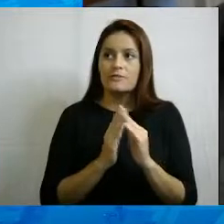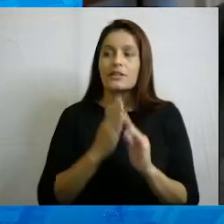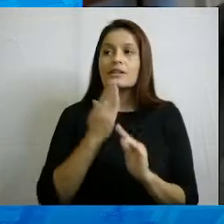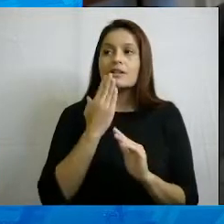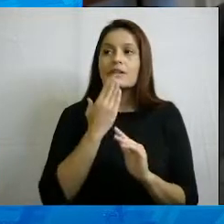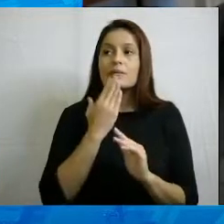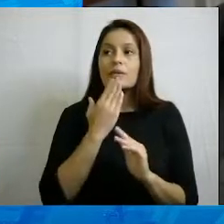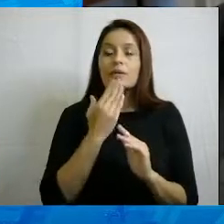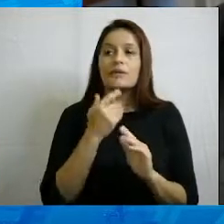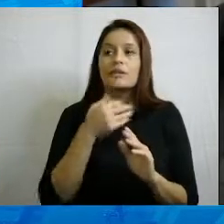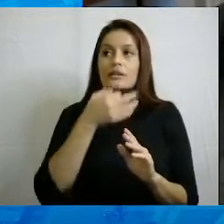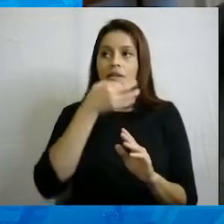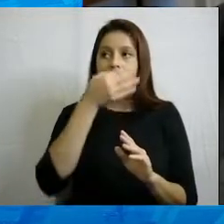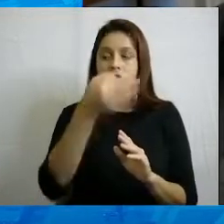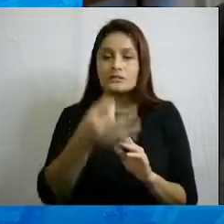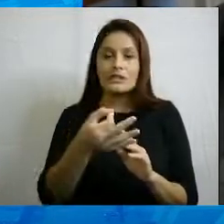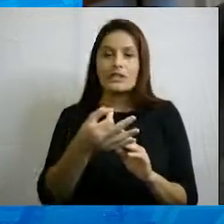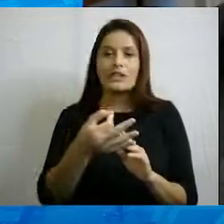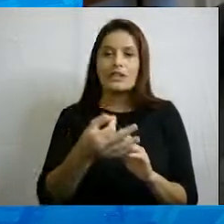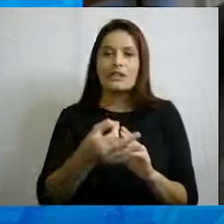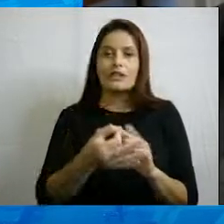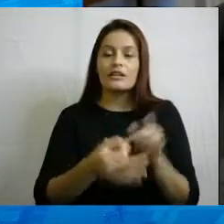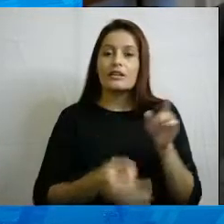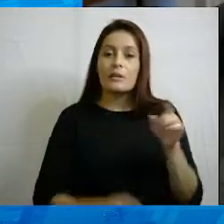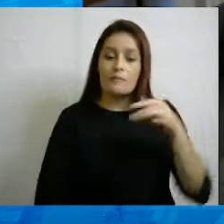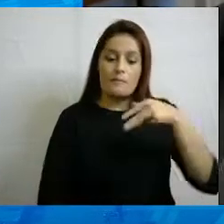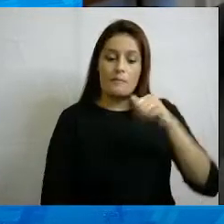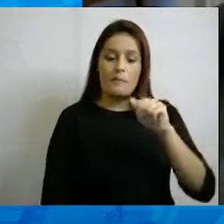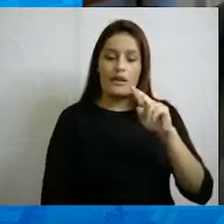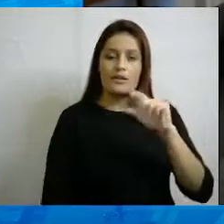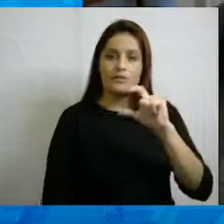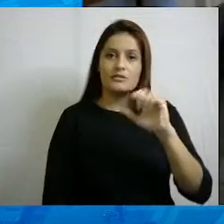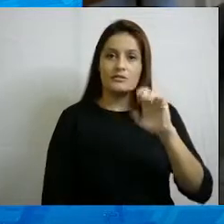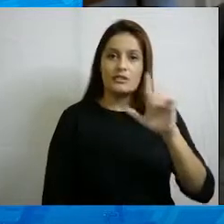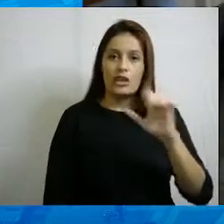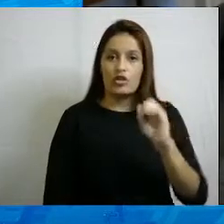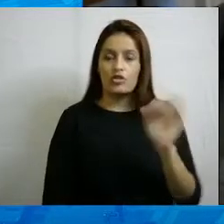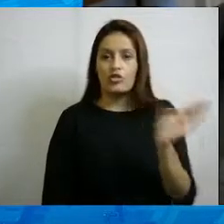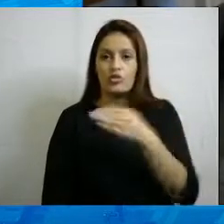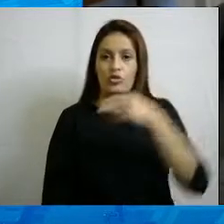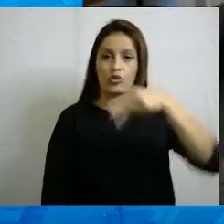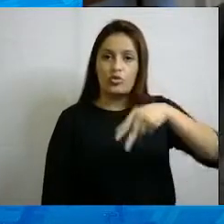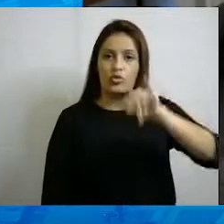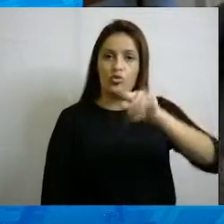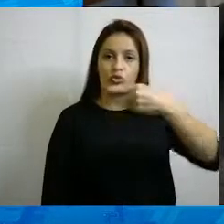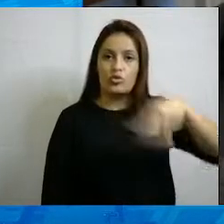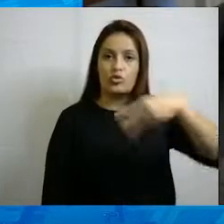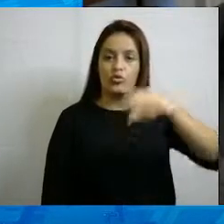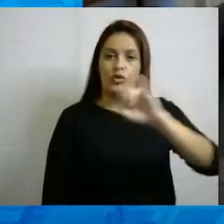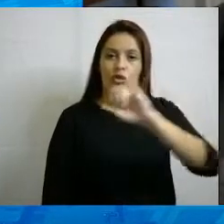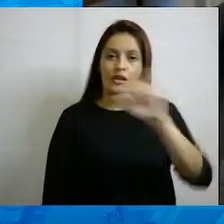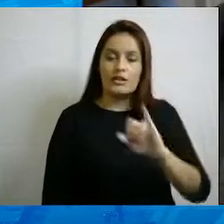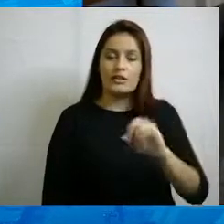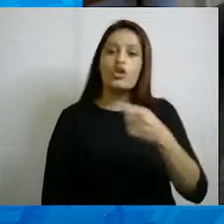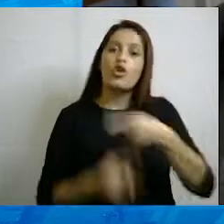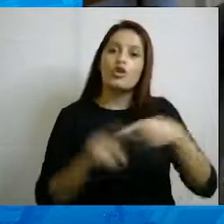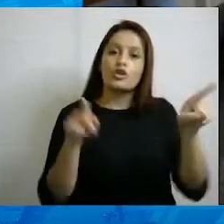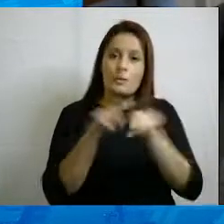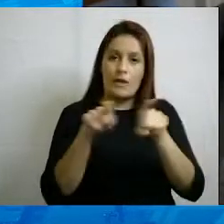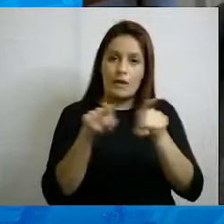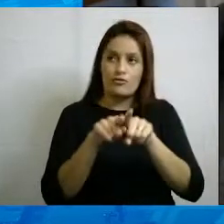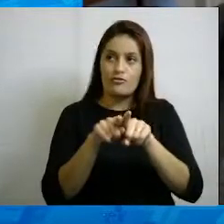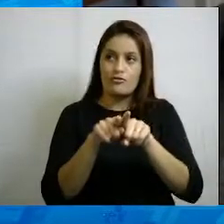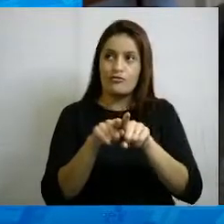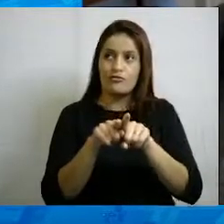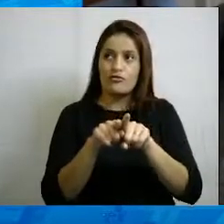También les menciono nuevamente que este señor Marcelo Núñez, junto a su hermano Ezequiel Núñez y su corredor de